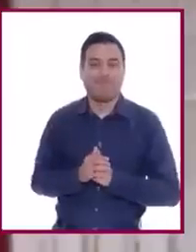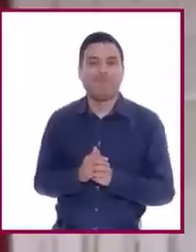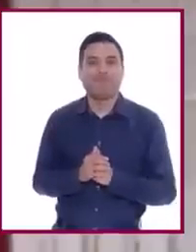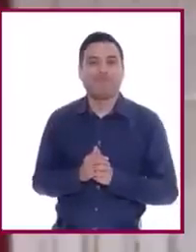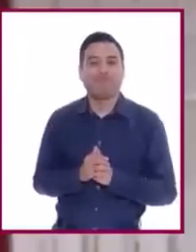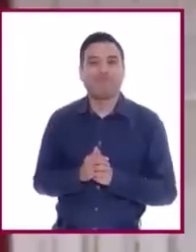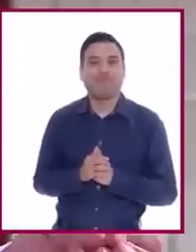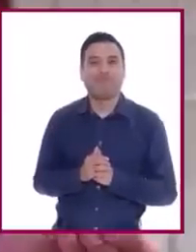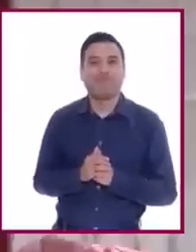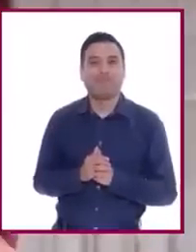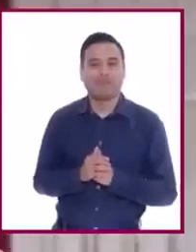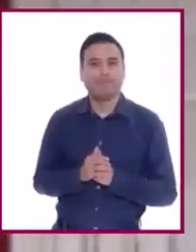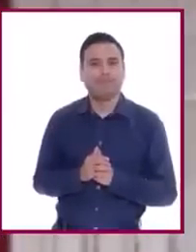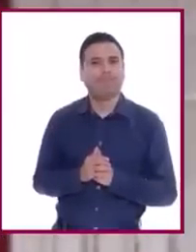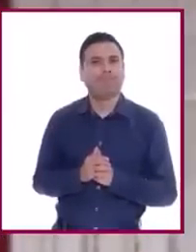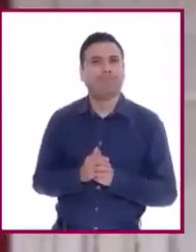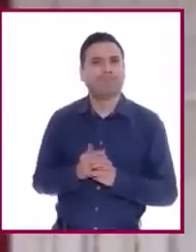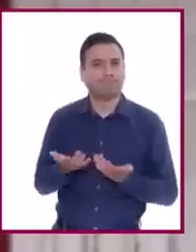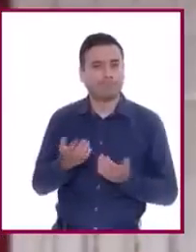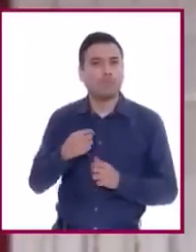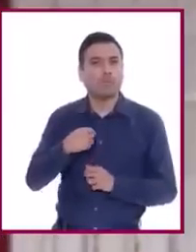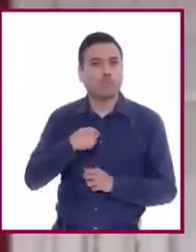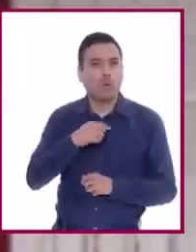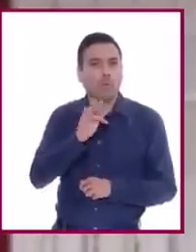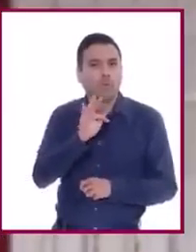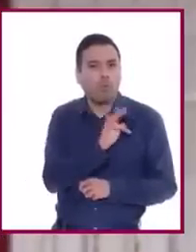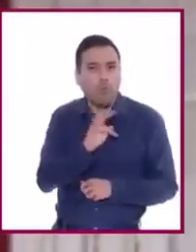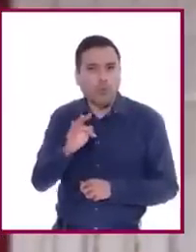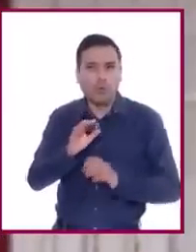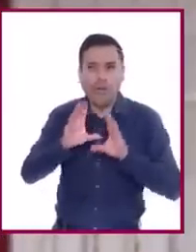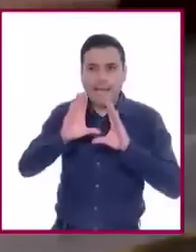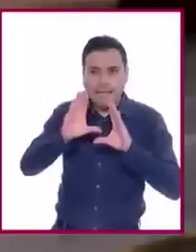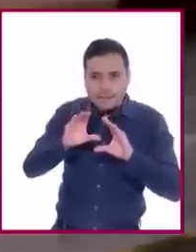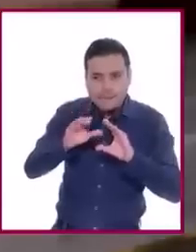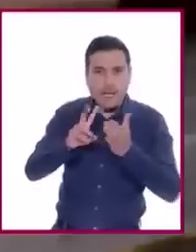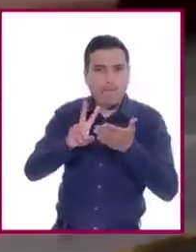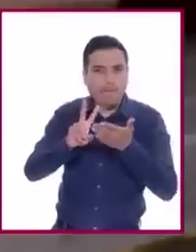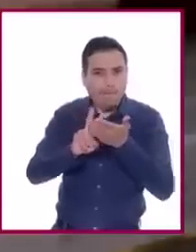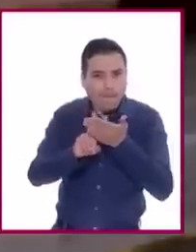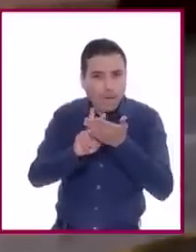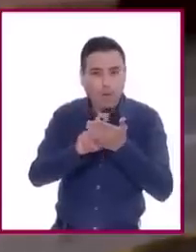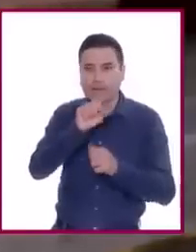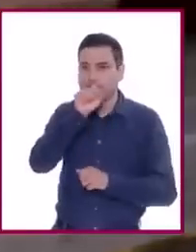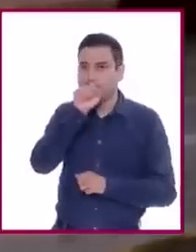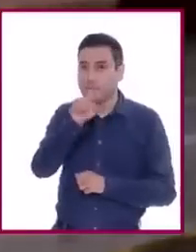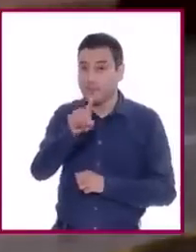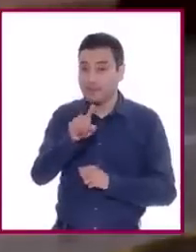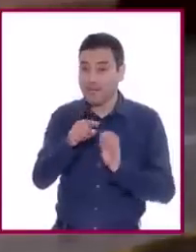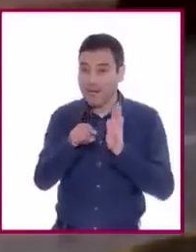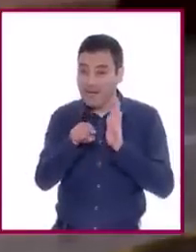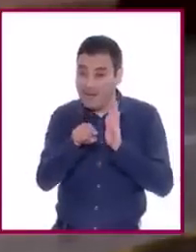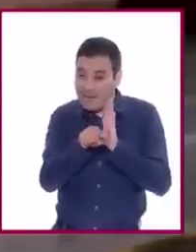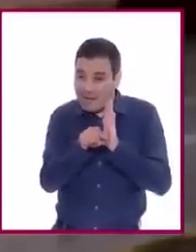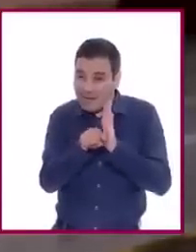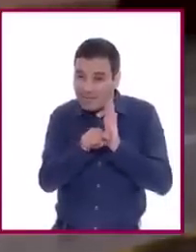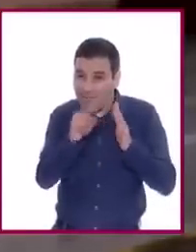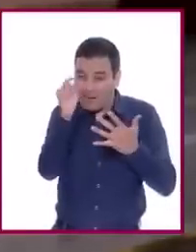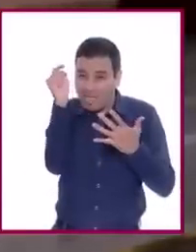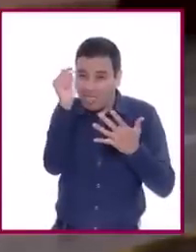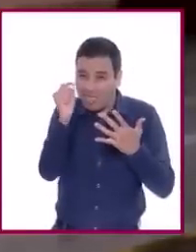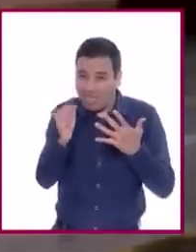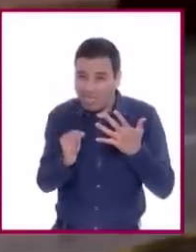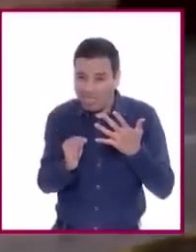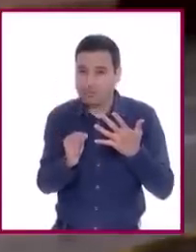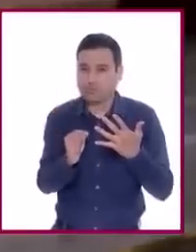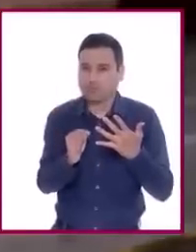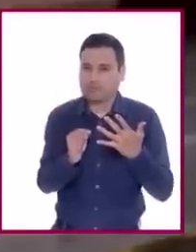los valores es donde identifico también ciertas actitudes negativas cuando precisamente la rama no llega a